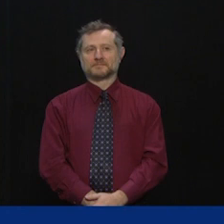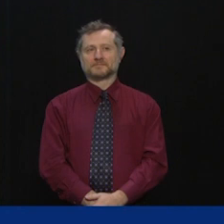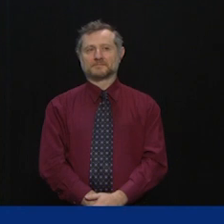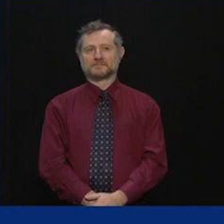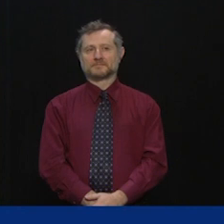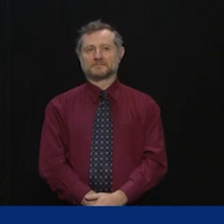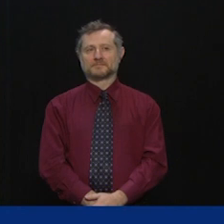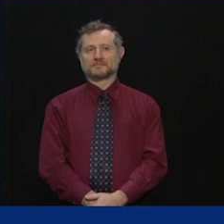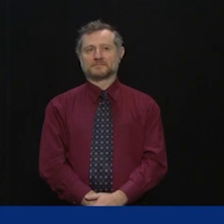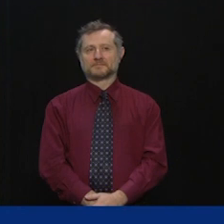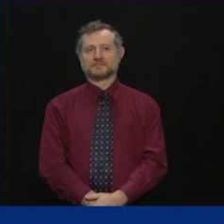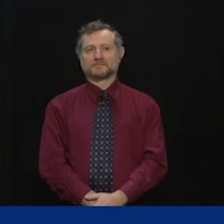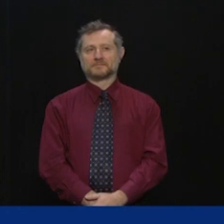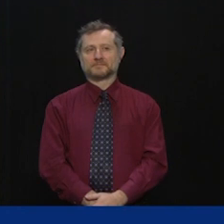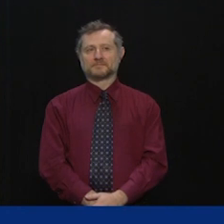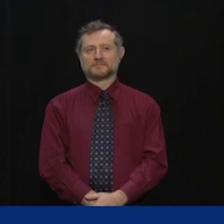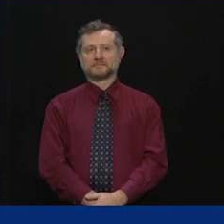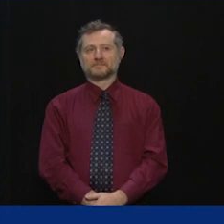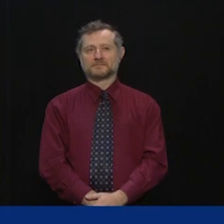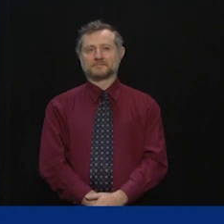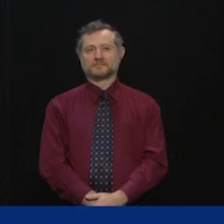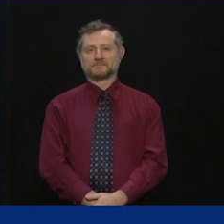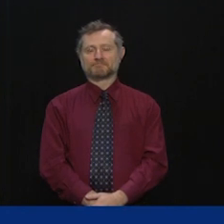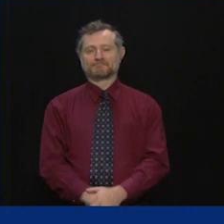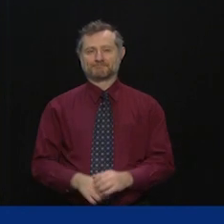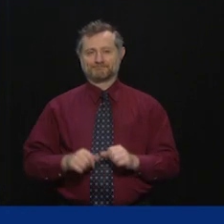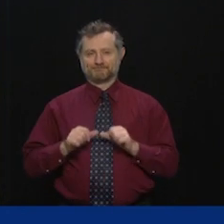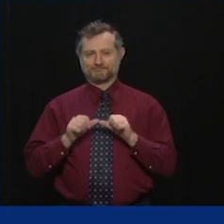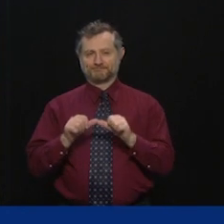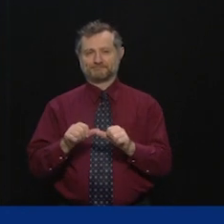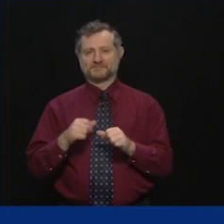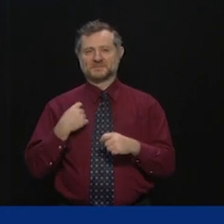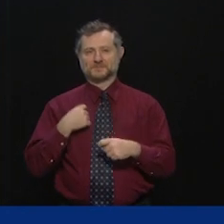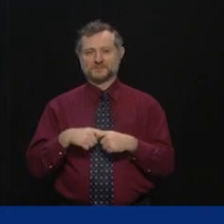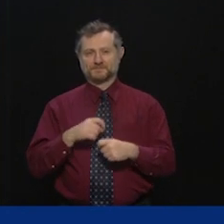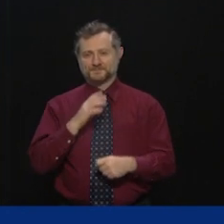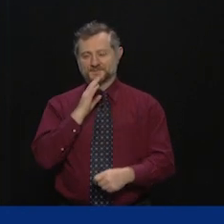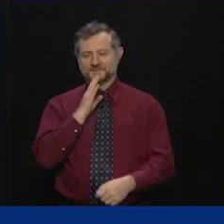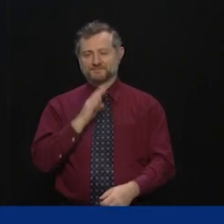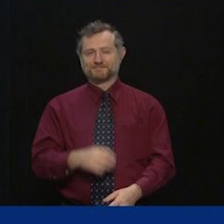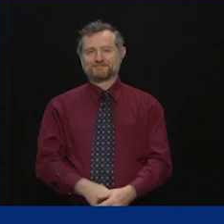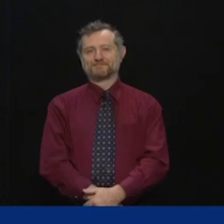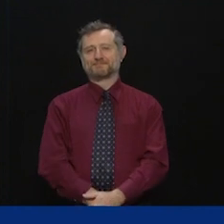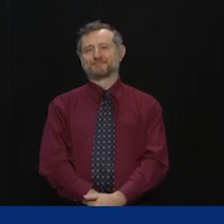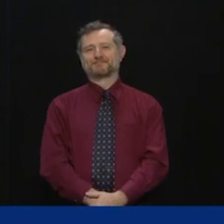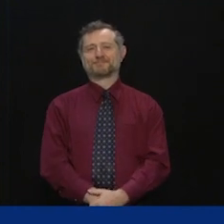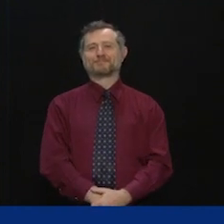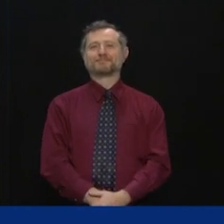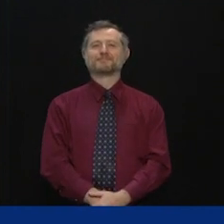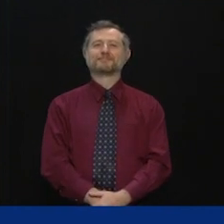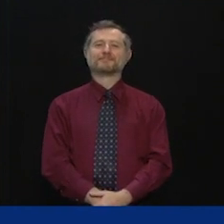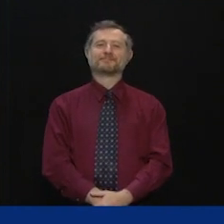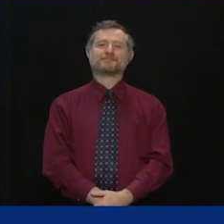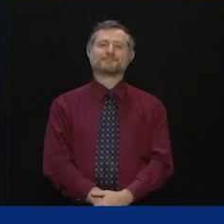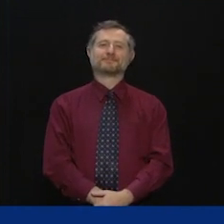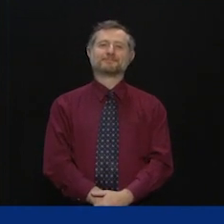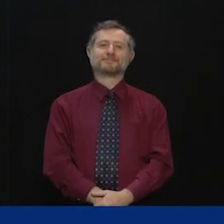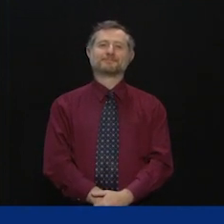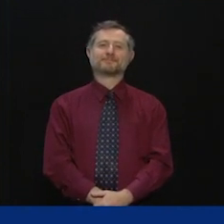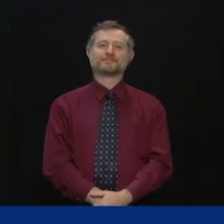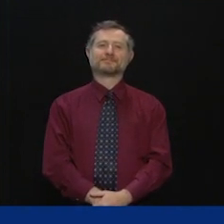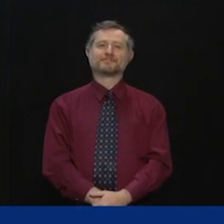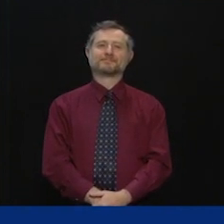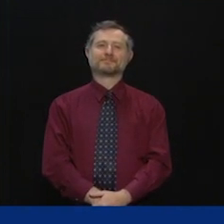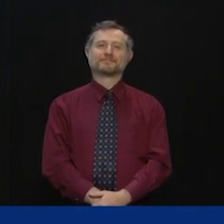una persona que sí se procura de nuestra comunidad. Y por eso que estamos aquí hoy. Esto es la única forma, la